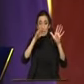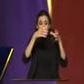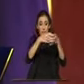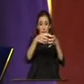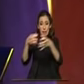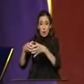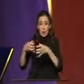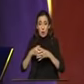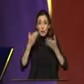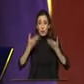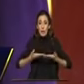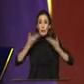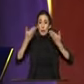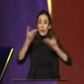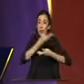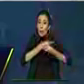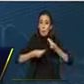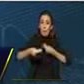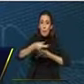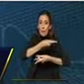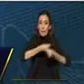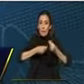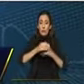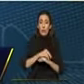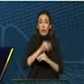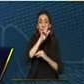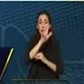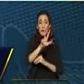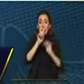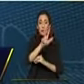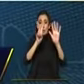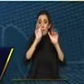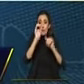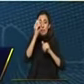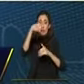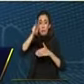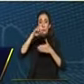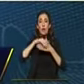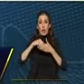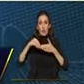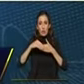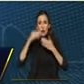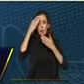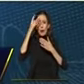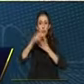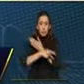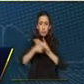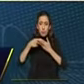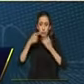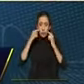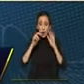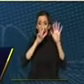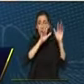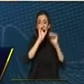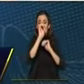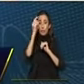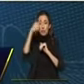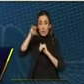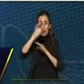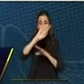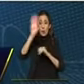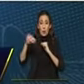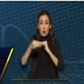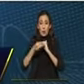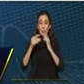siete de ocho bloques recibieron ofertas de inversión por 370 millones de dólares para exploración y 800 millones de dólares